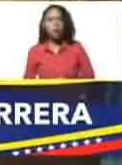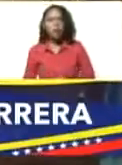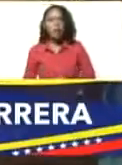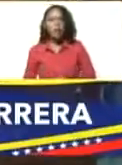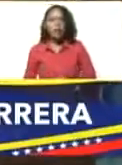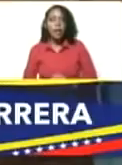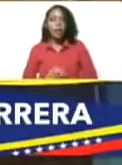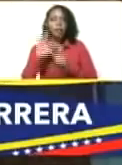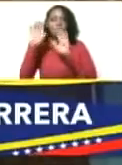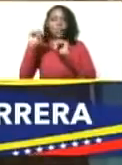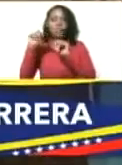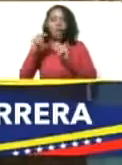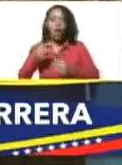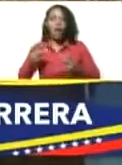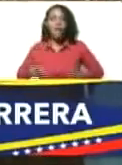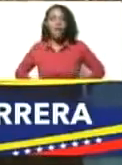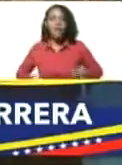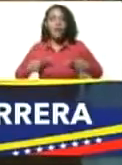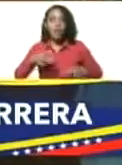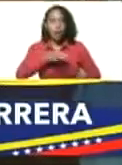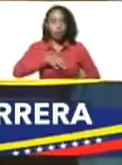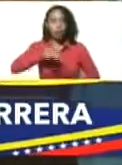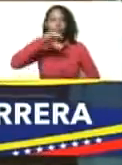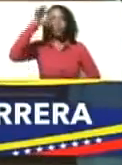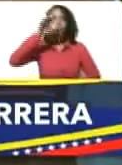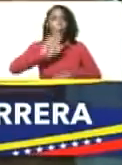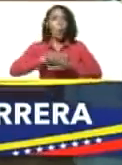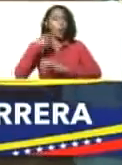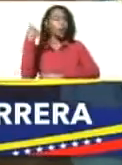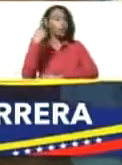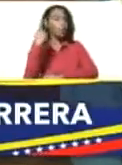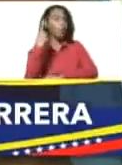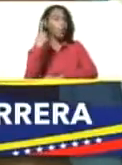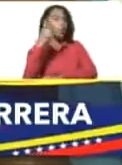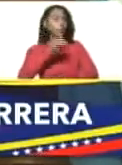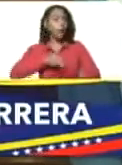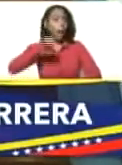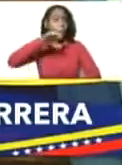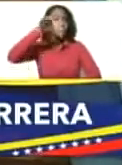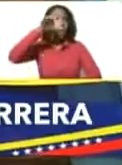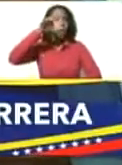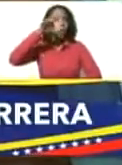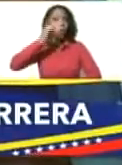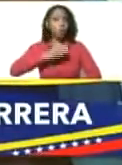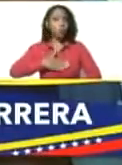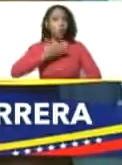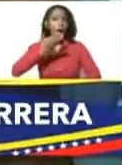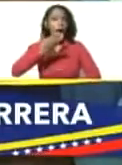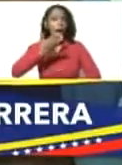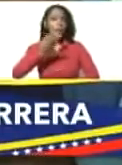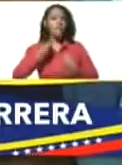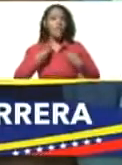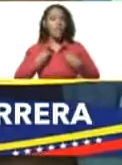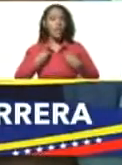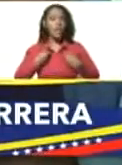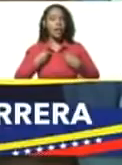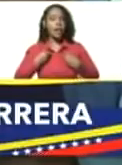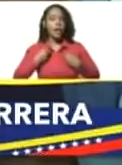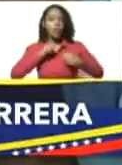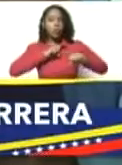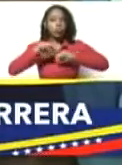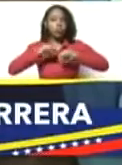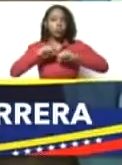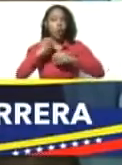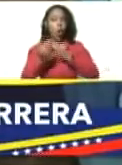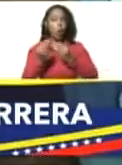es despedir una vida espiritual, porque solamente desde el espíritu se puede vivir y actuar como actuaba